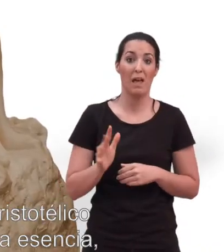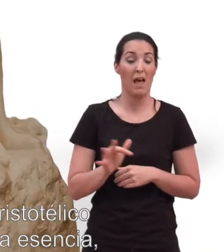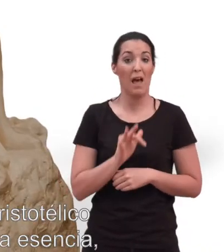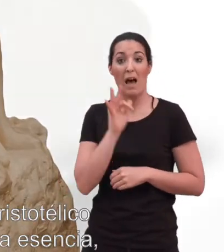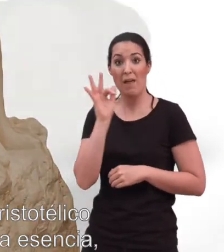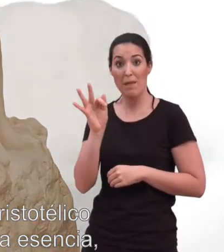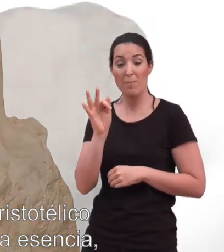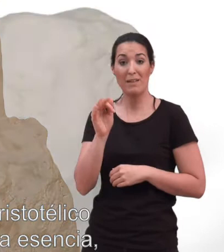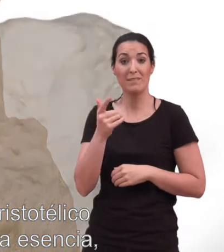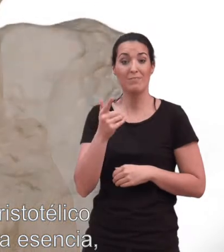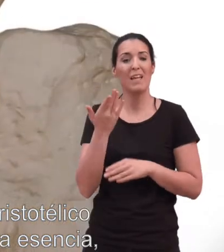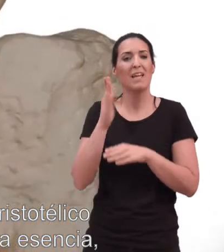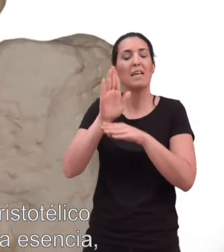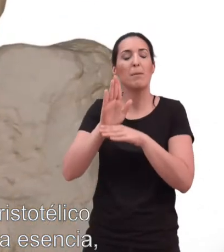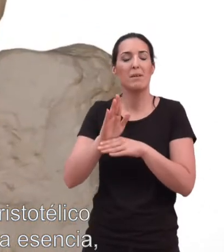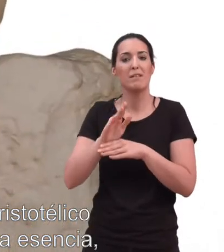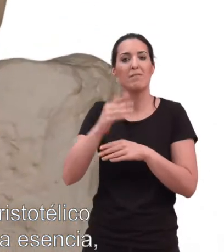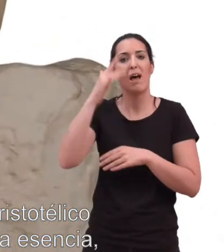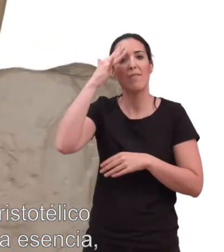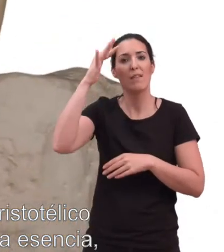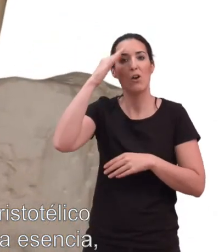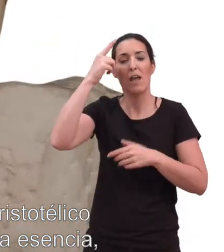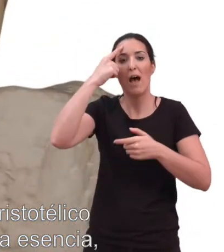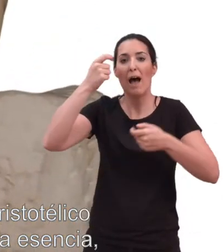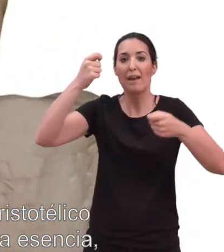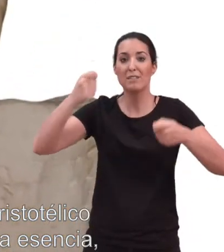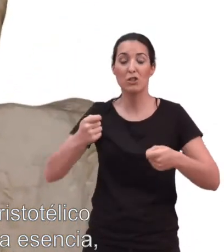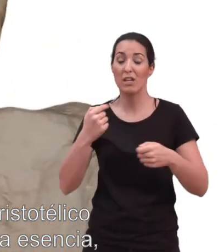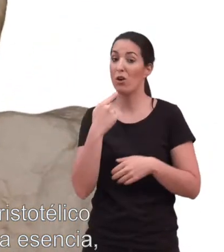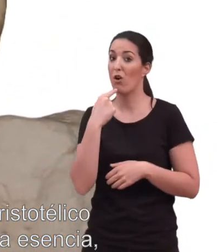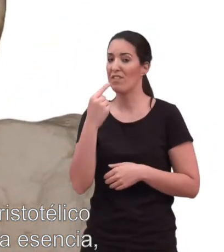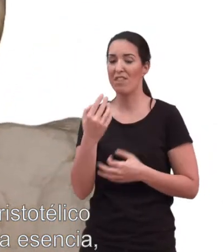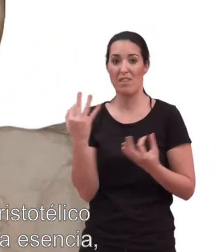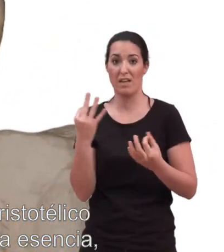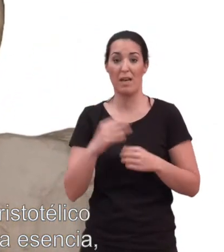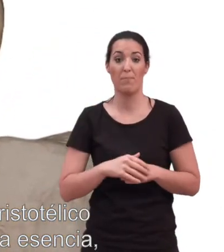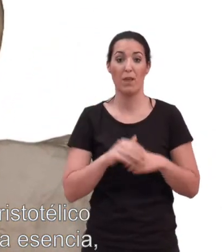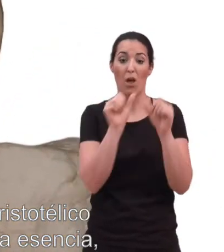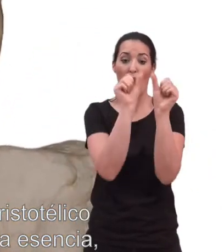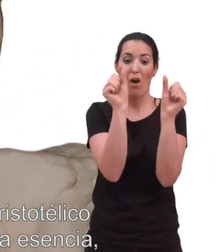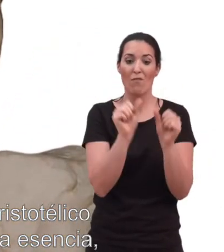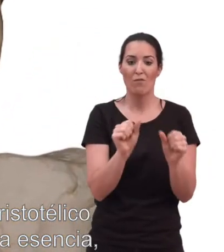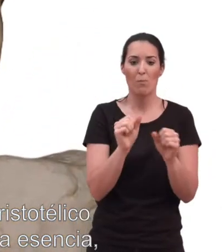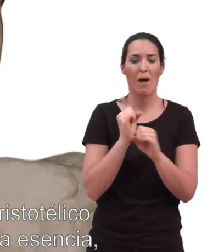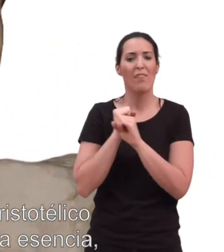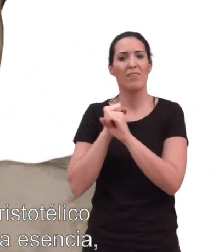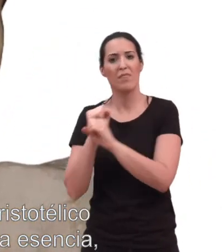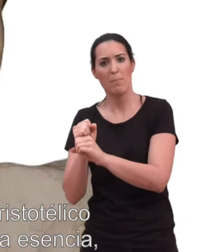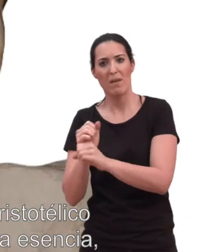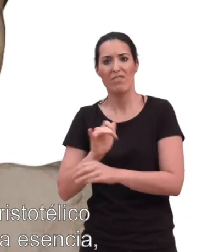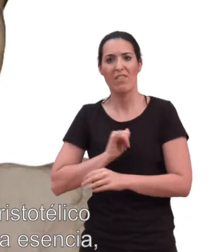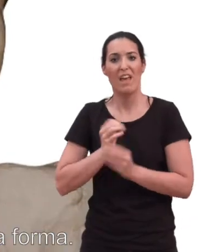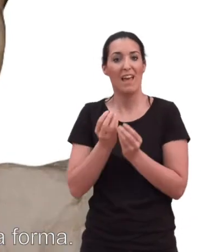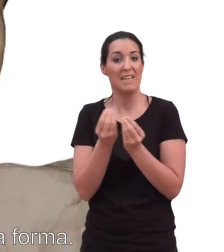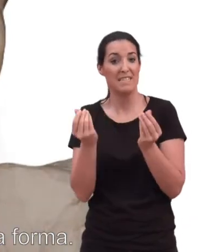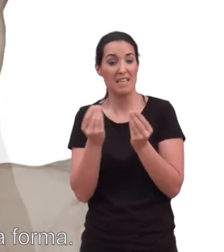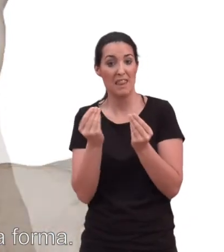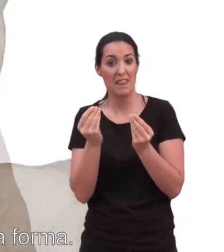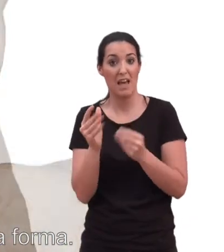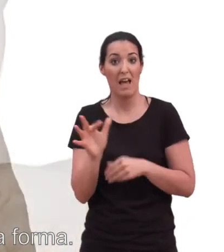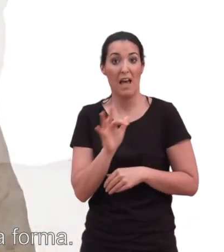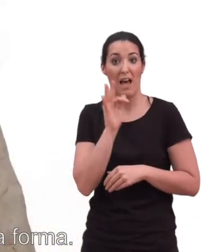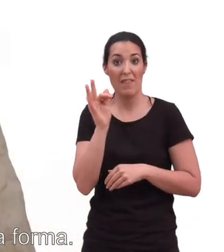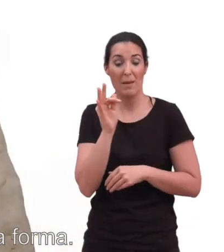pero además refiere el principio aristotélico según el cual la forma depende de la esencia y la